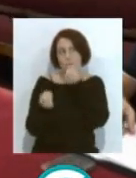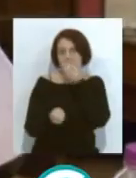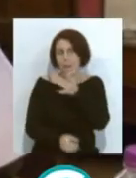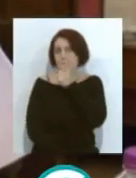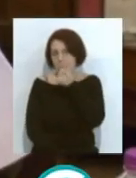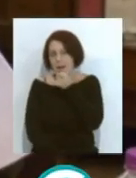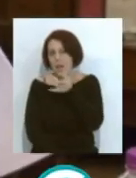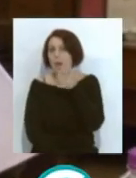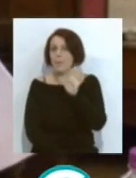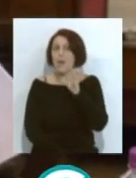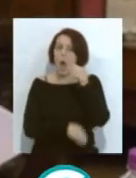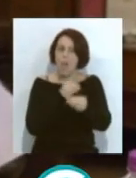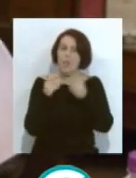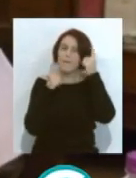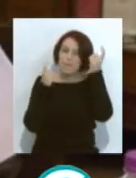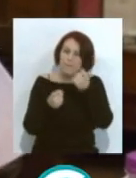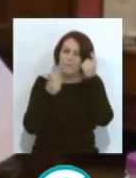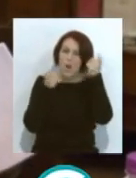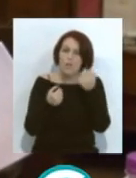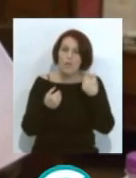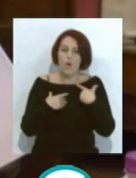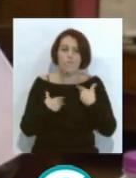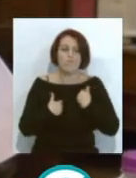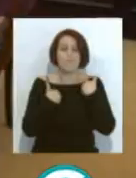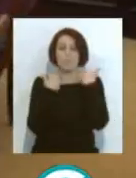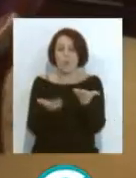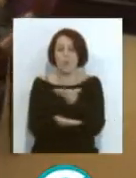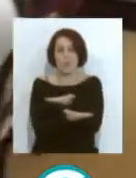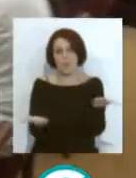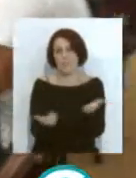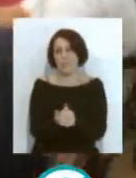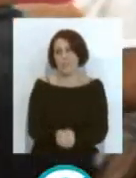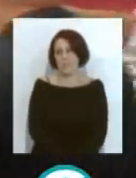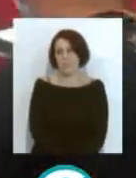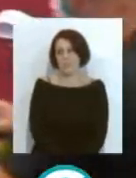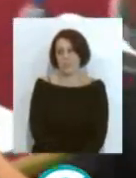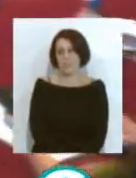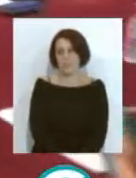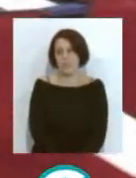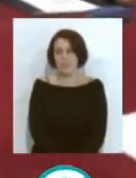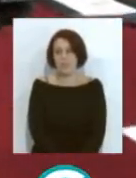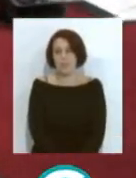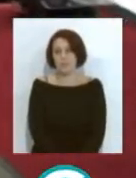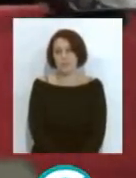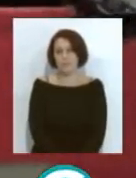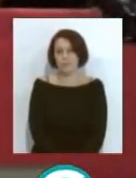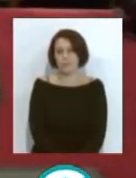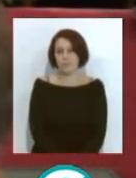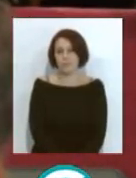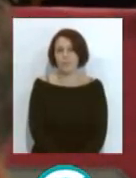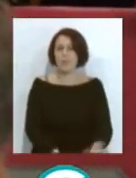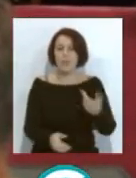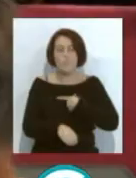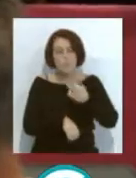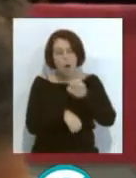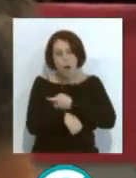que hacen un esfuerzo de generosidad con los demás, ¿no? Y le dedican, le han dedicado muchas